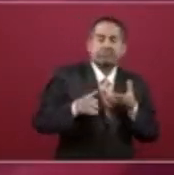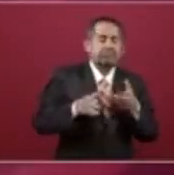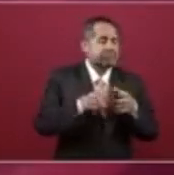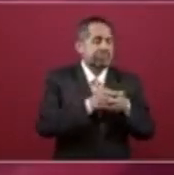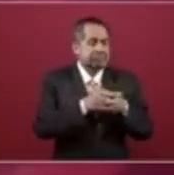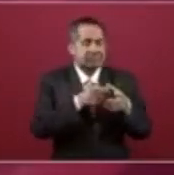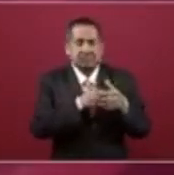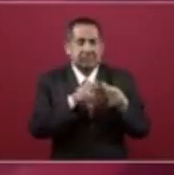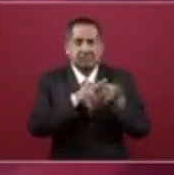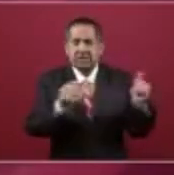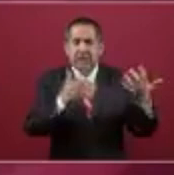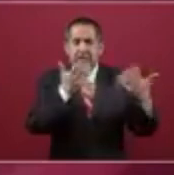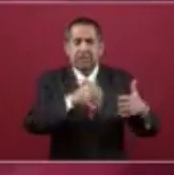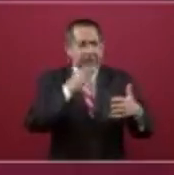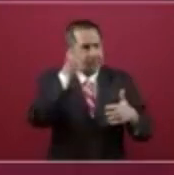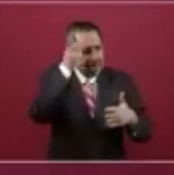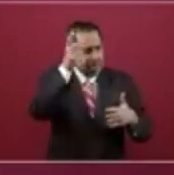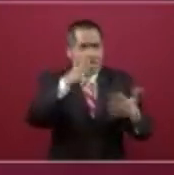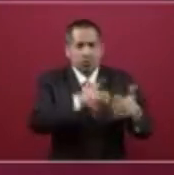son empresarios,